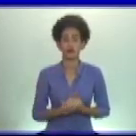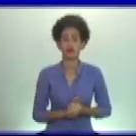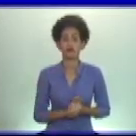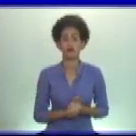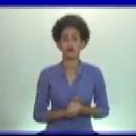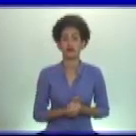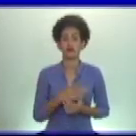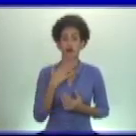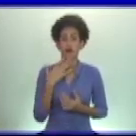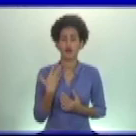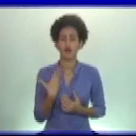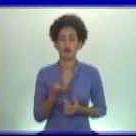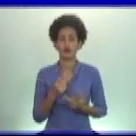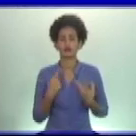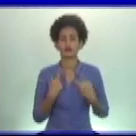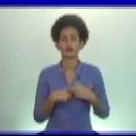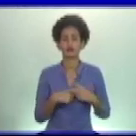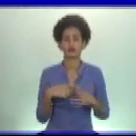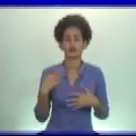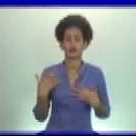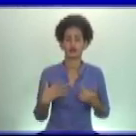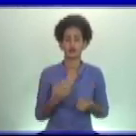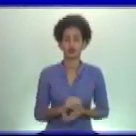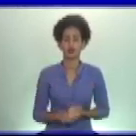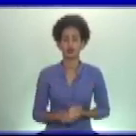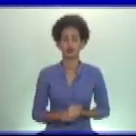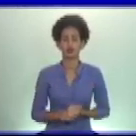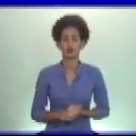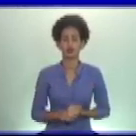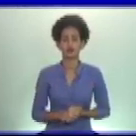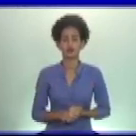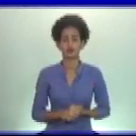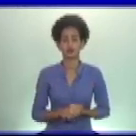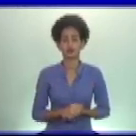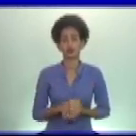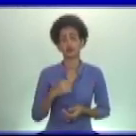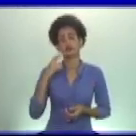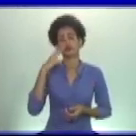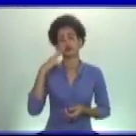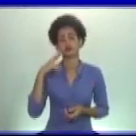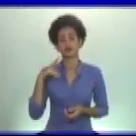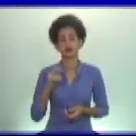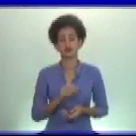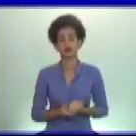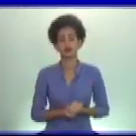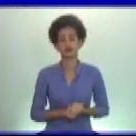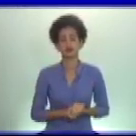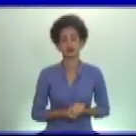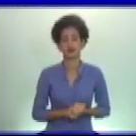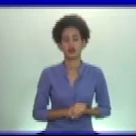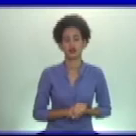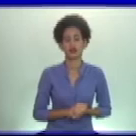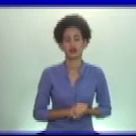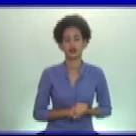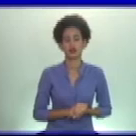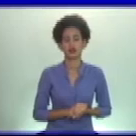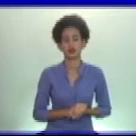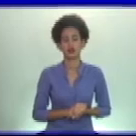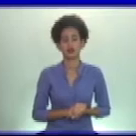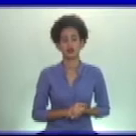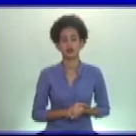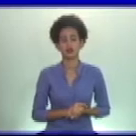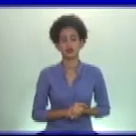podríamos resolver este ejercicio, ¿verdad? Aquí está. Buscaríamos entonces, ¿qué tendríamos que buscar? Tendríamos